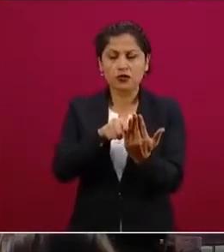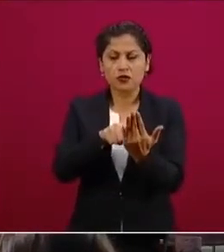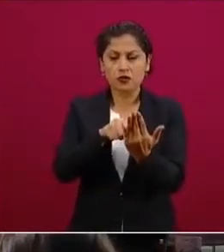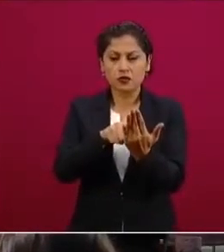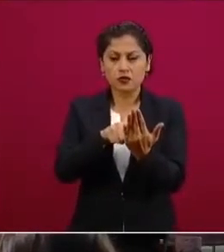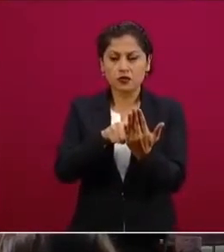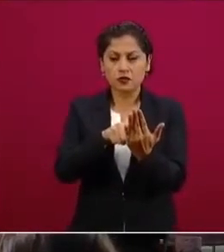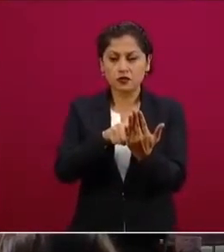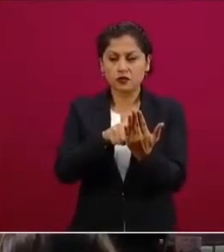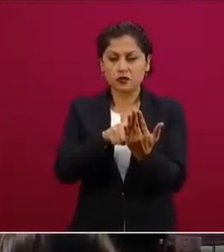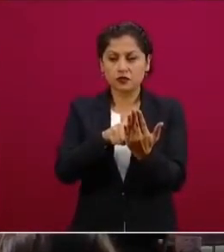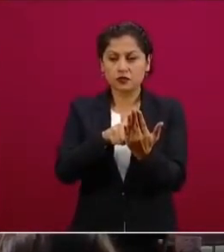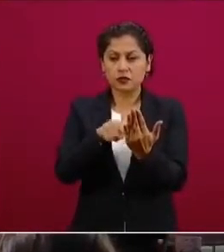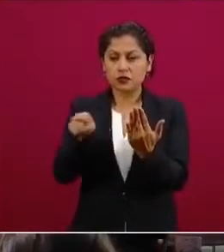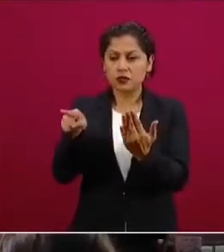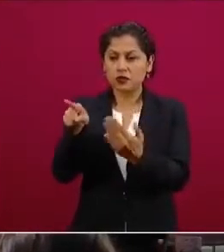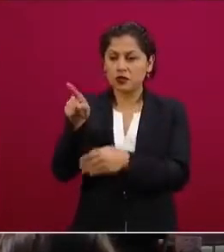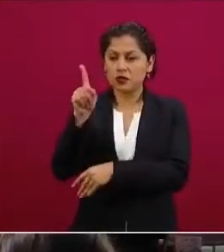Dolia